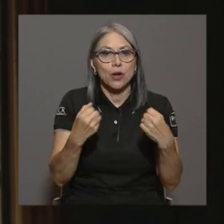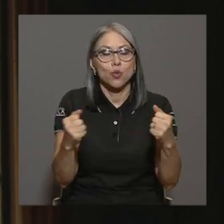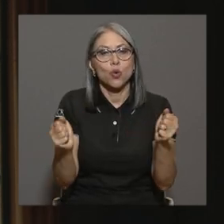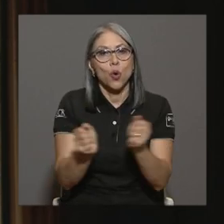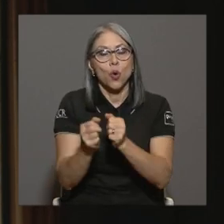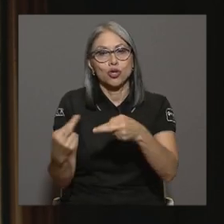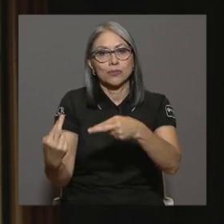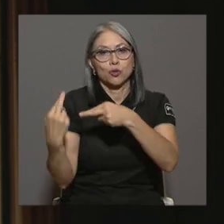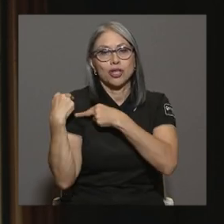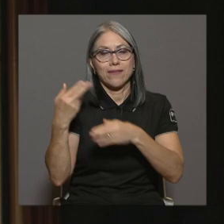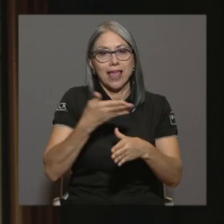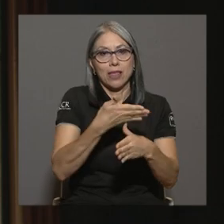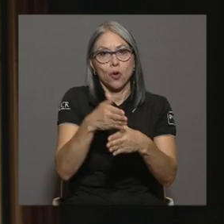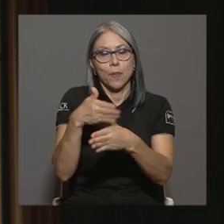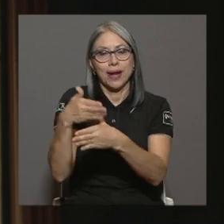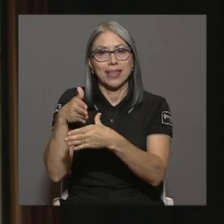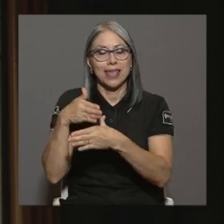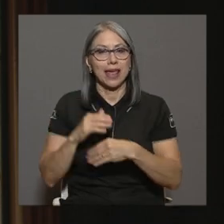responsabilidad compartida.